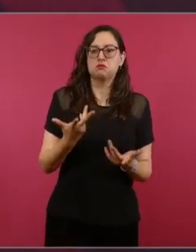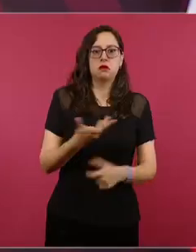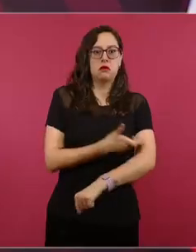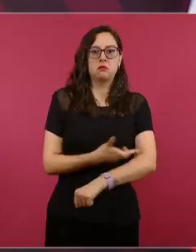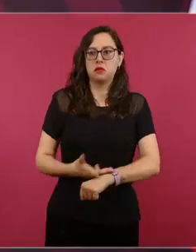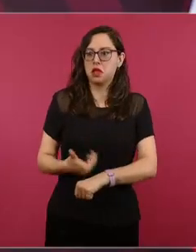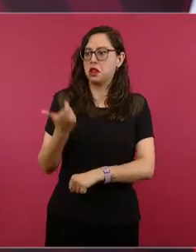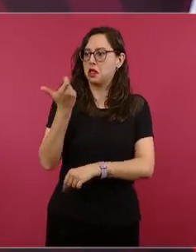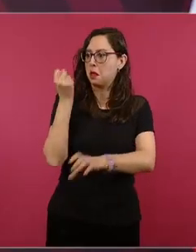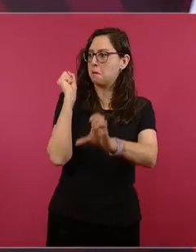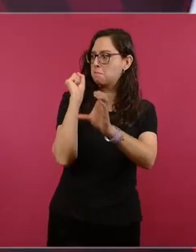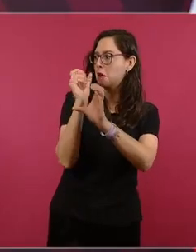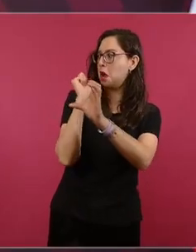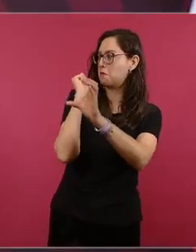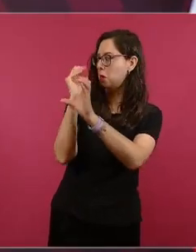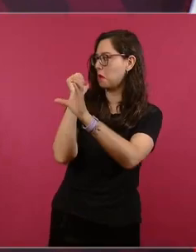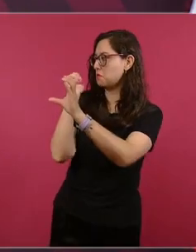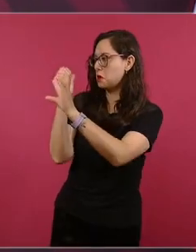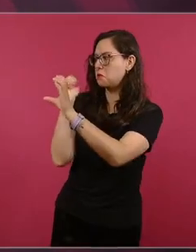Son